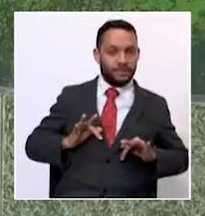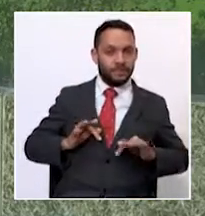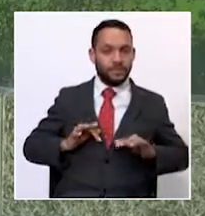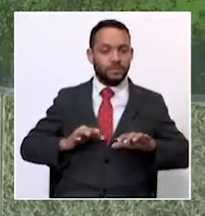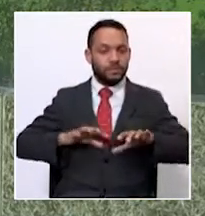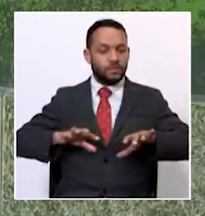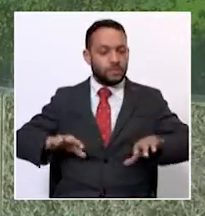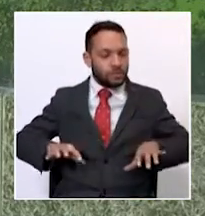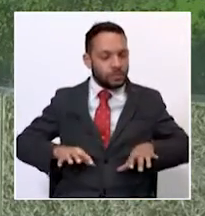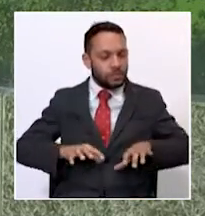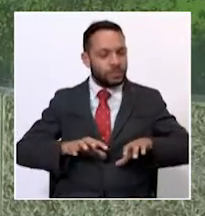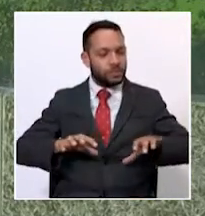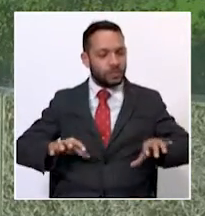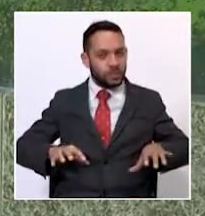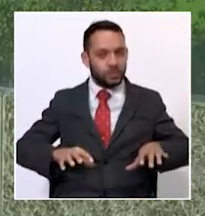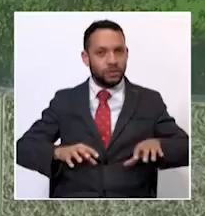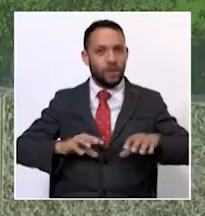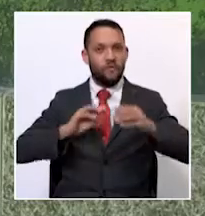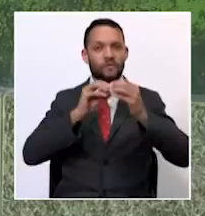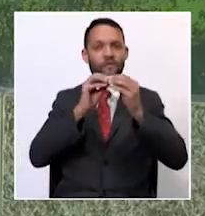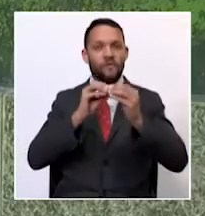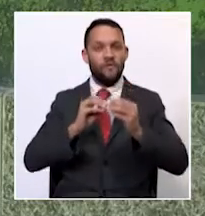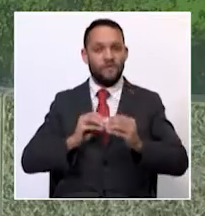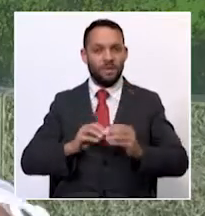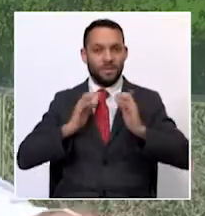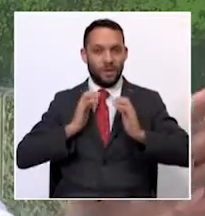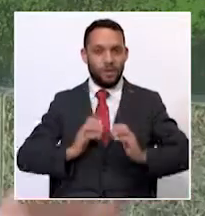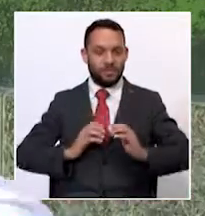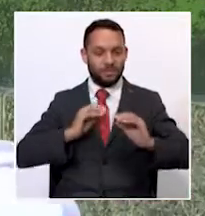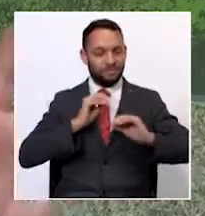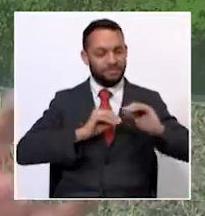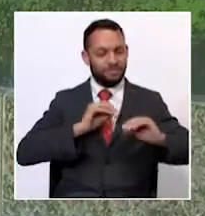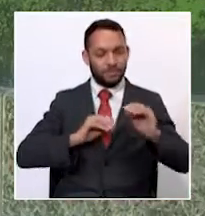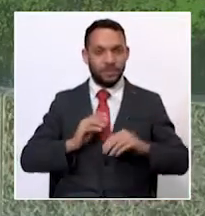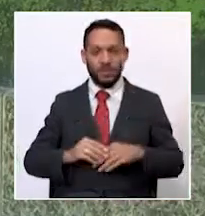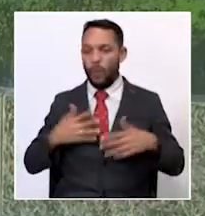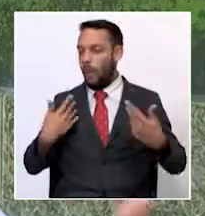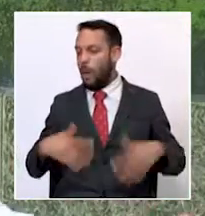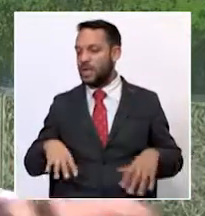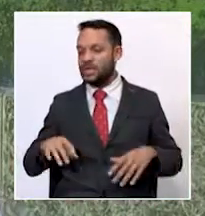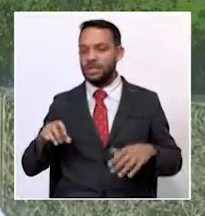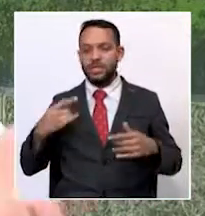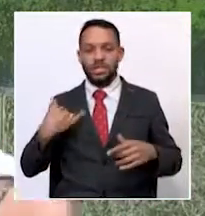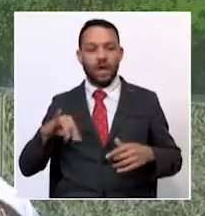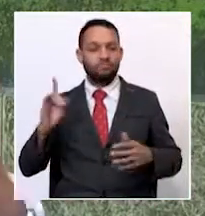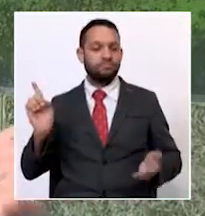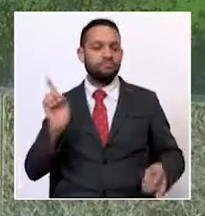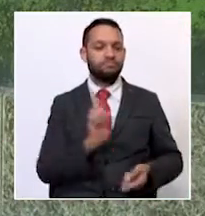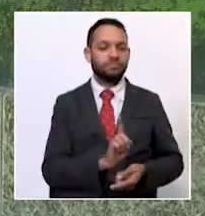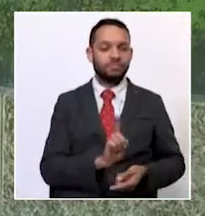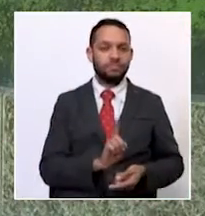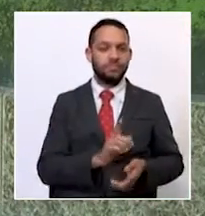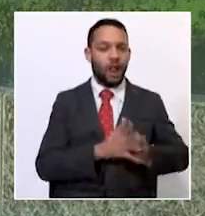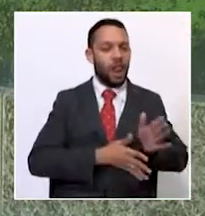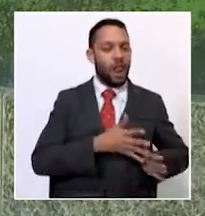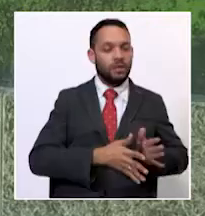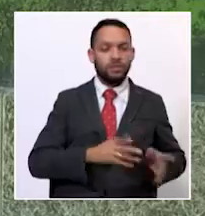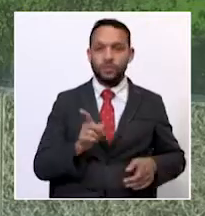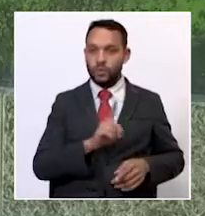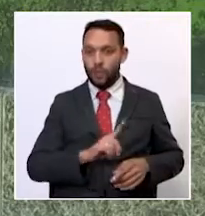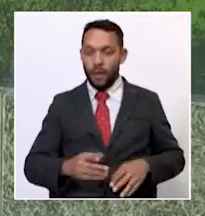y diferentes ayudas terapéuticas. No es que entonces, no, listo, yo voy a la piscina y que me metan y que me hagan una terapia y ya,